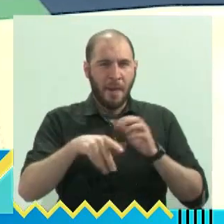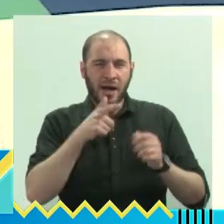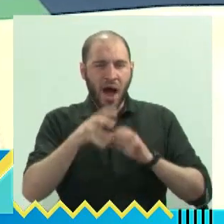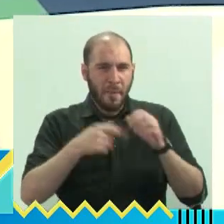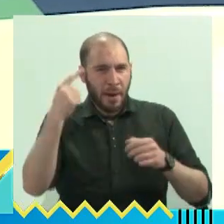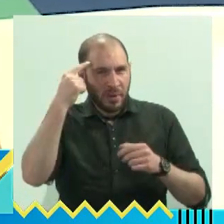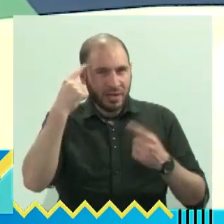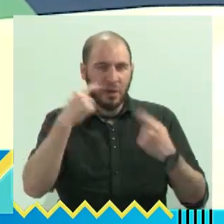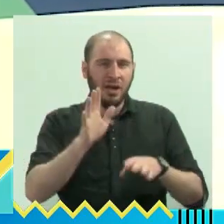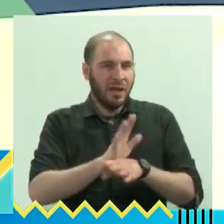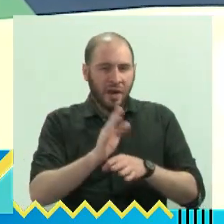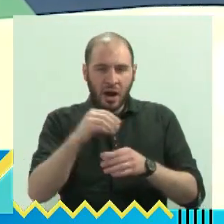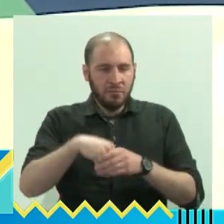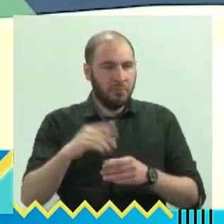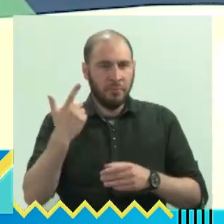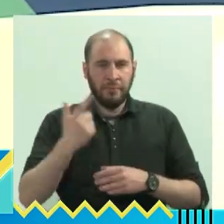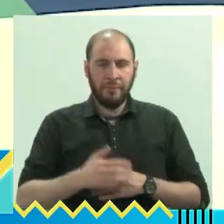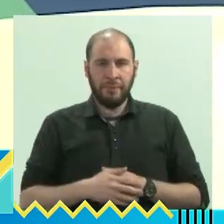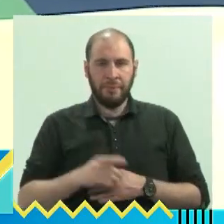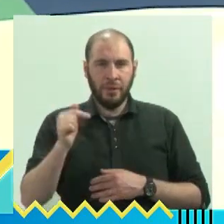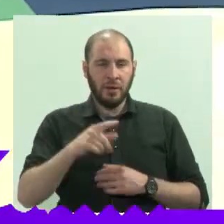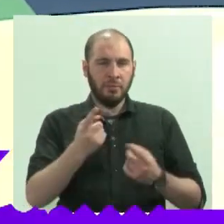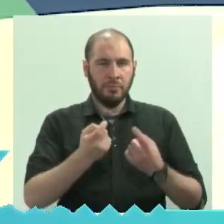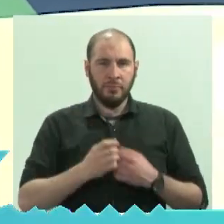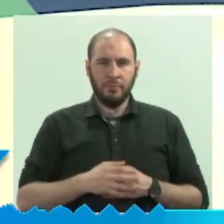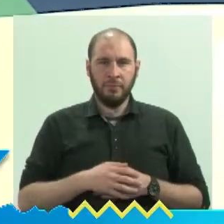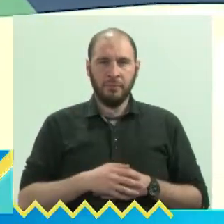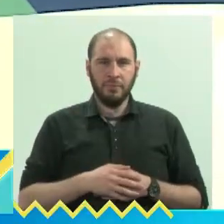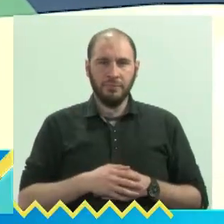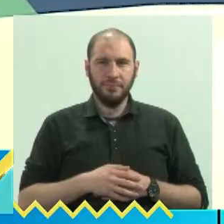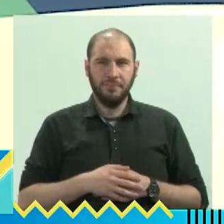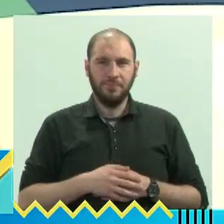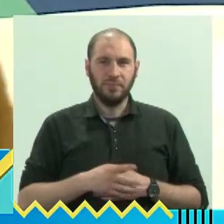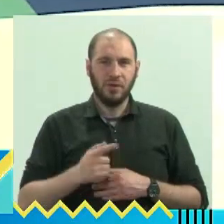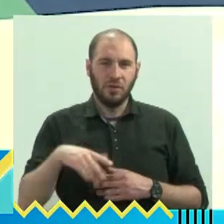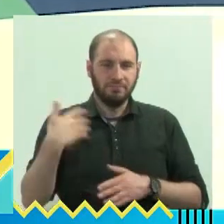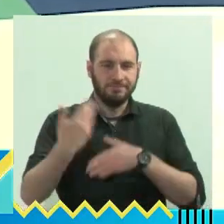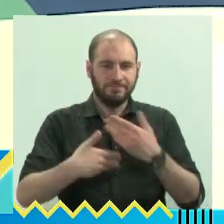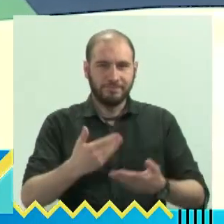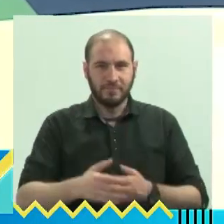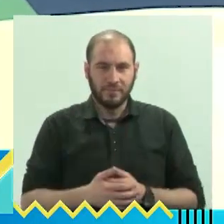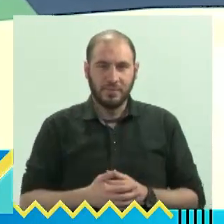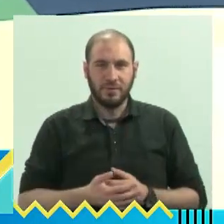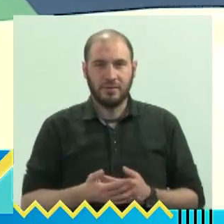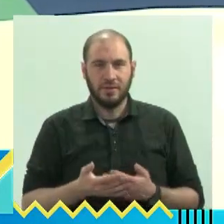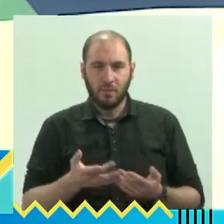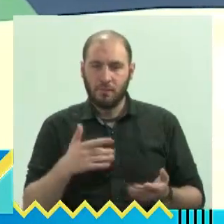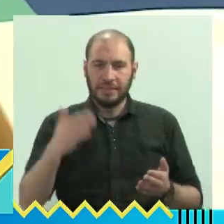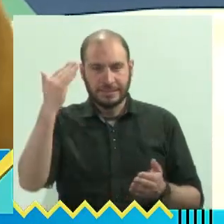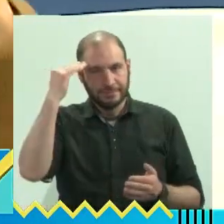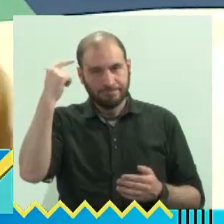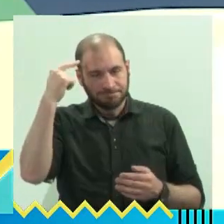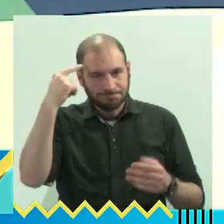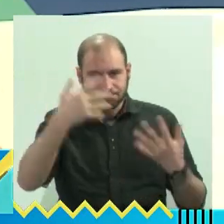somos animales simbólicos y hay una necesidad de construir cierta lógica